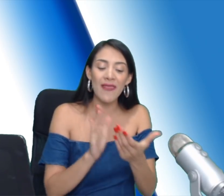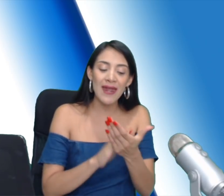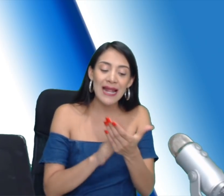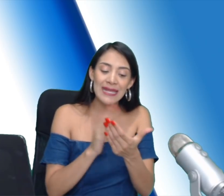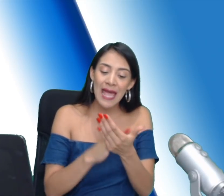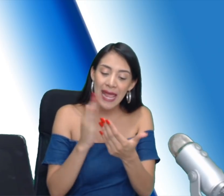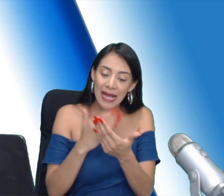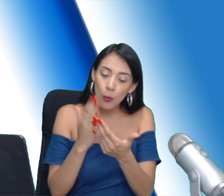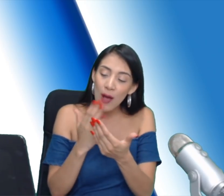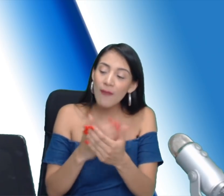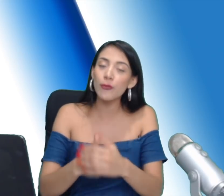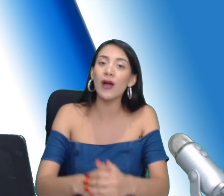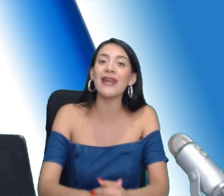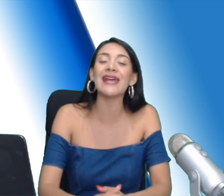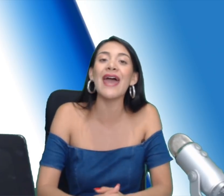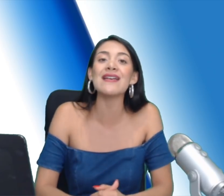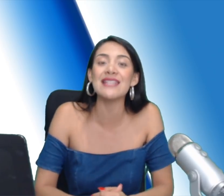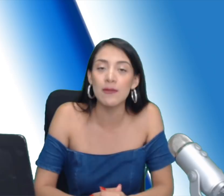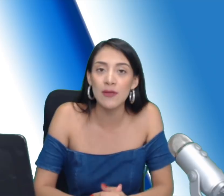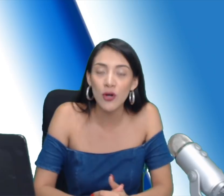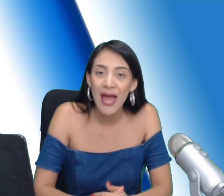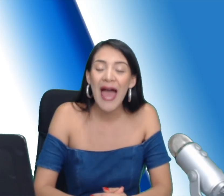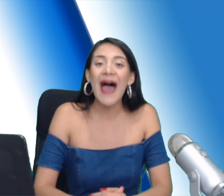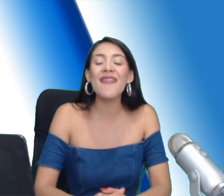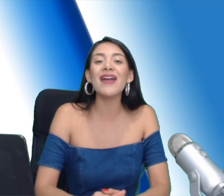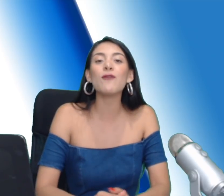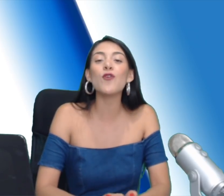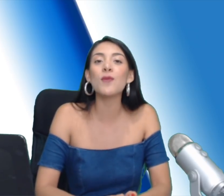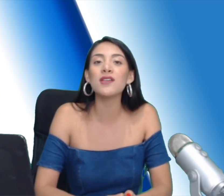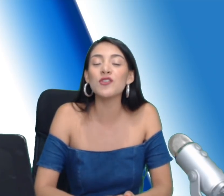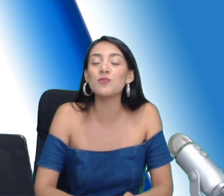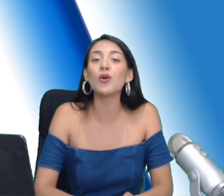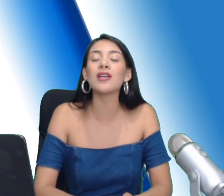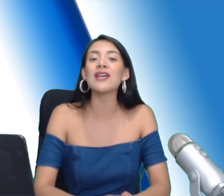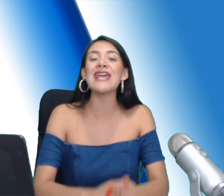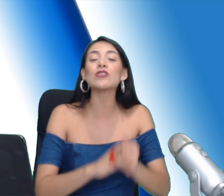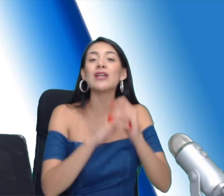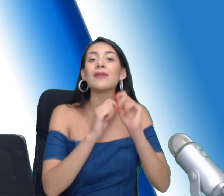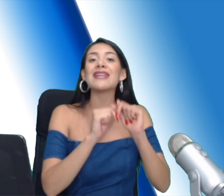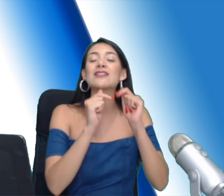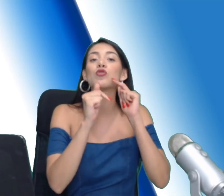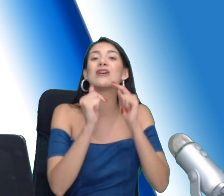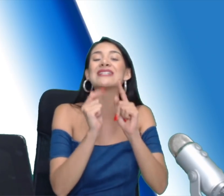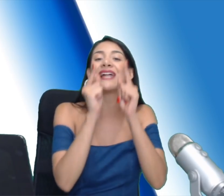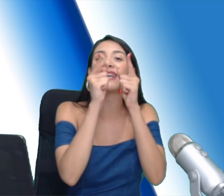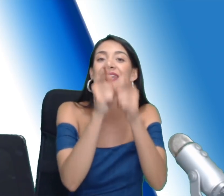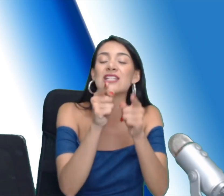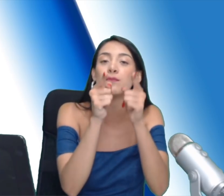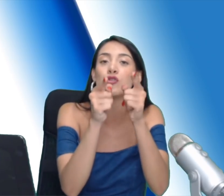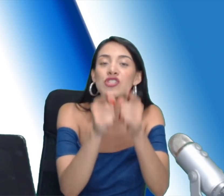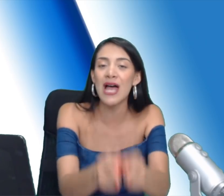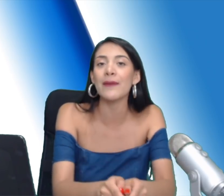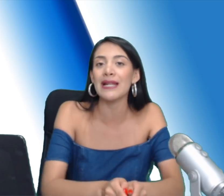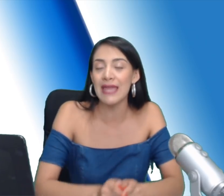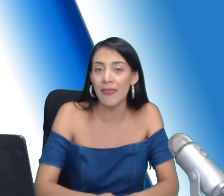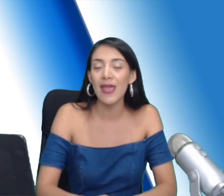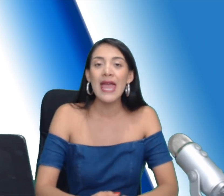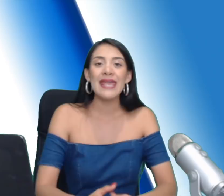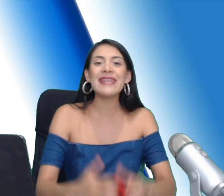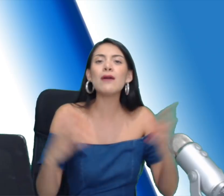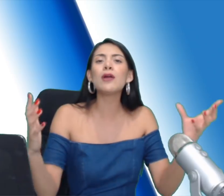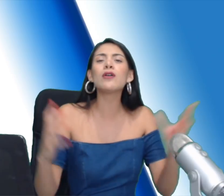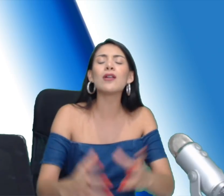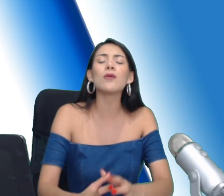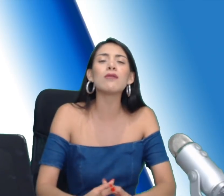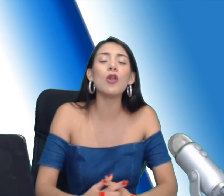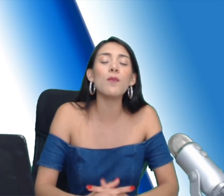obligación andar al día en cuánto gana cada servidor, andar informaditos porque eso también es nuestra responsabilidad.